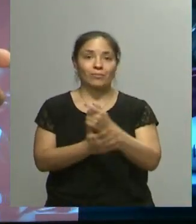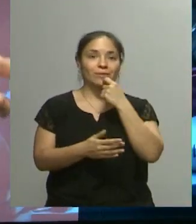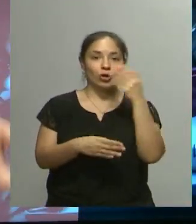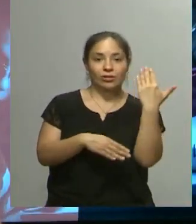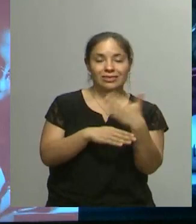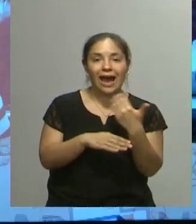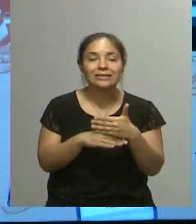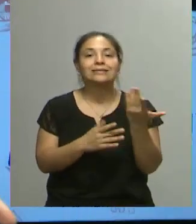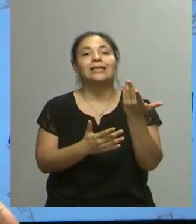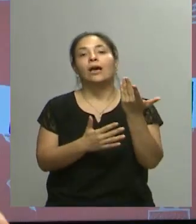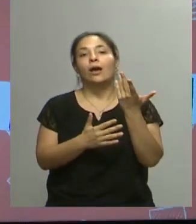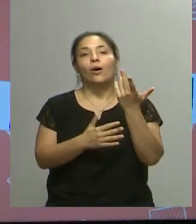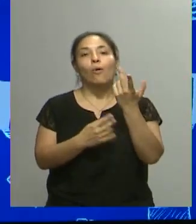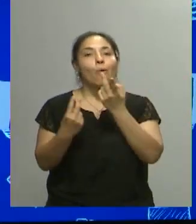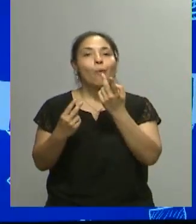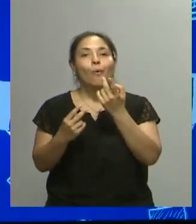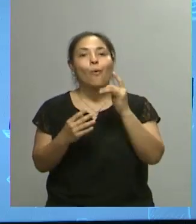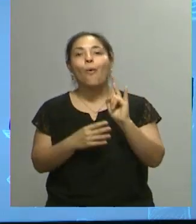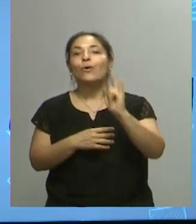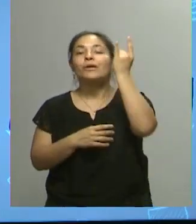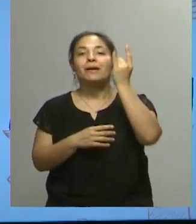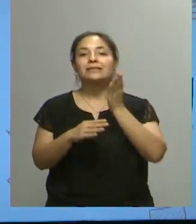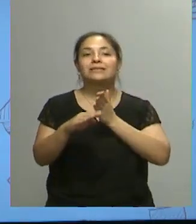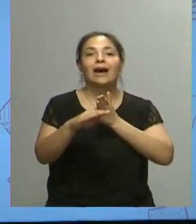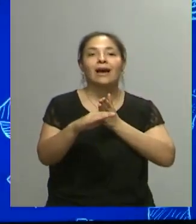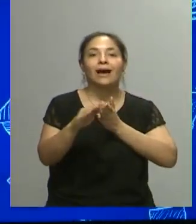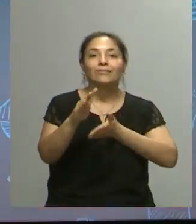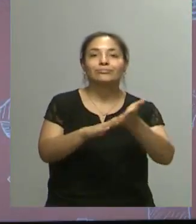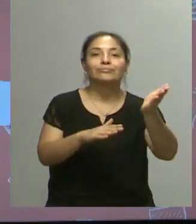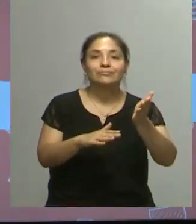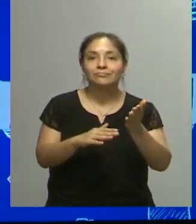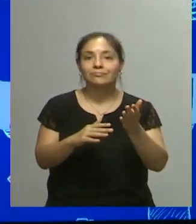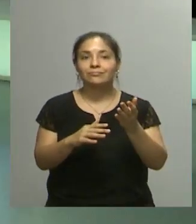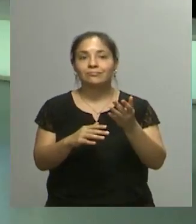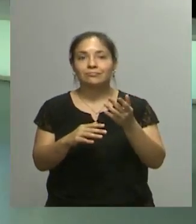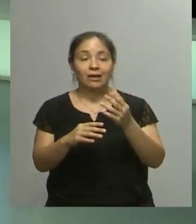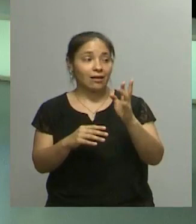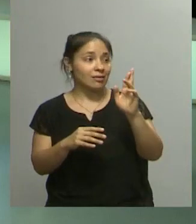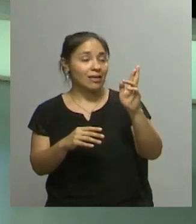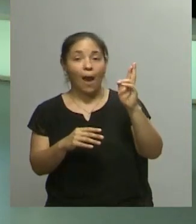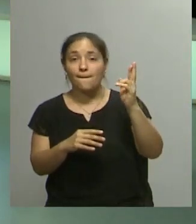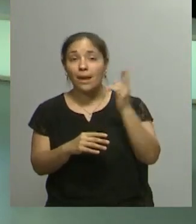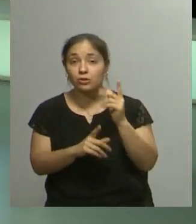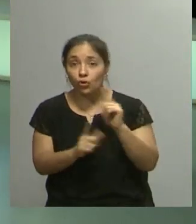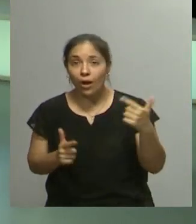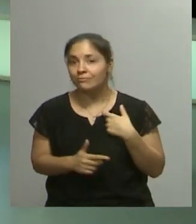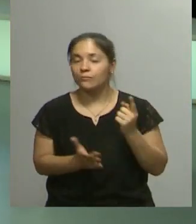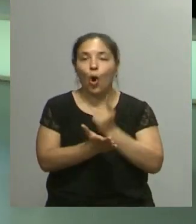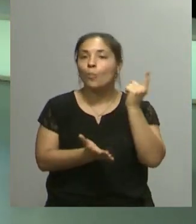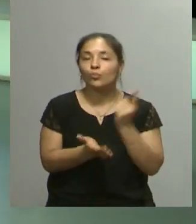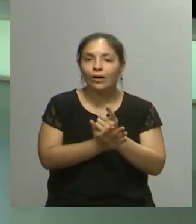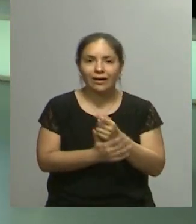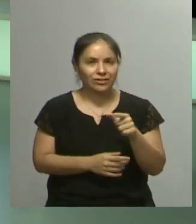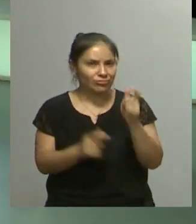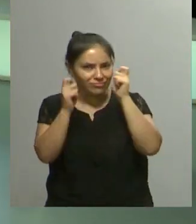de la universidad solas sin autorización. Es como, es llamativo, ¿no? Tal cual.